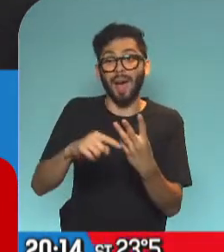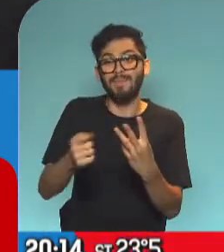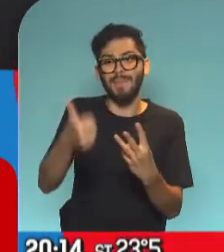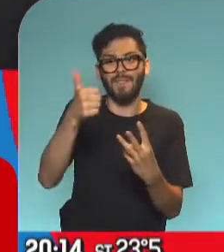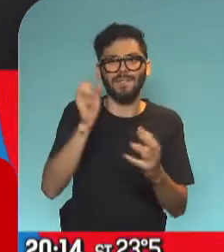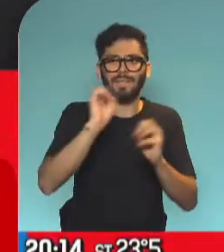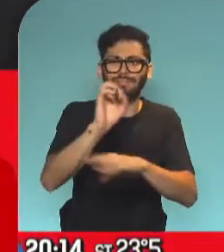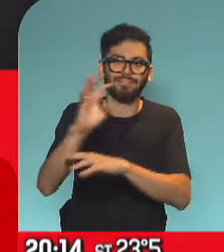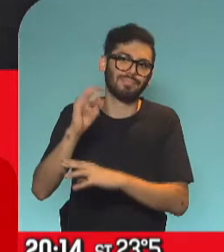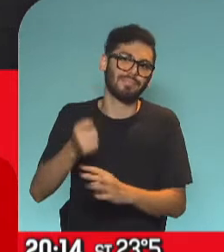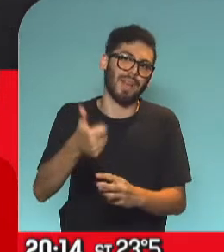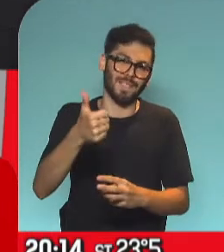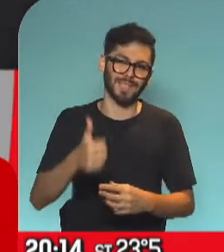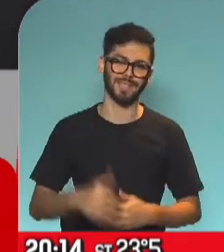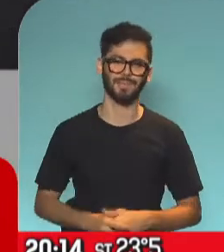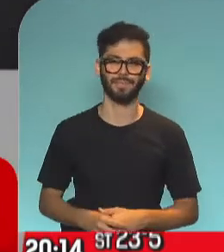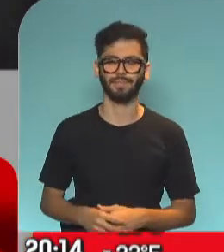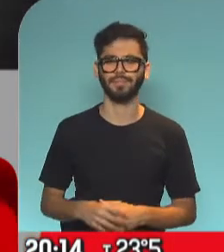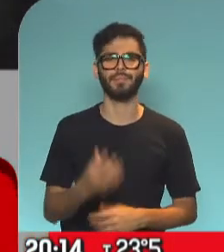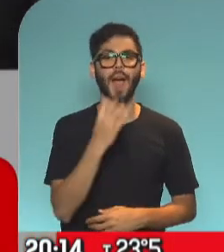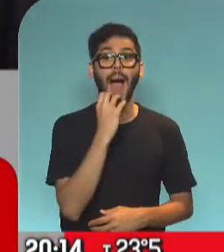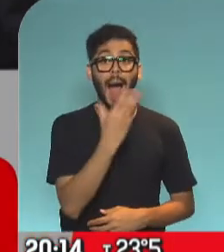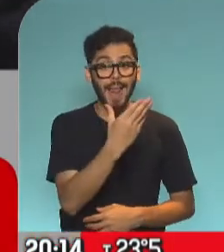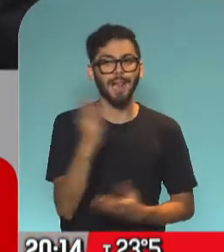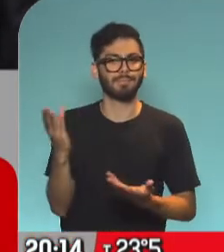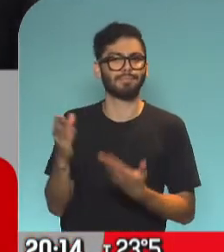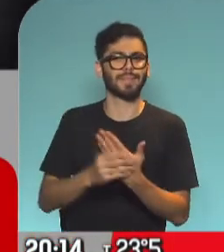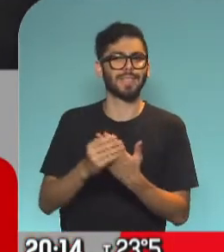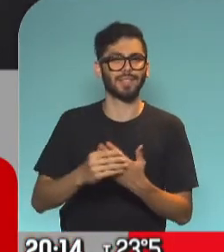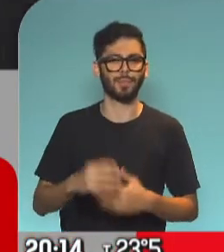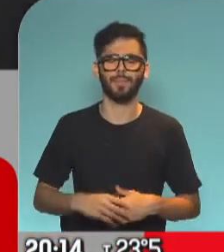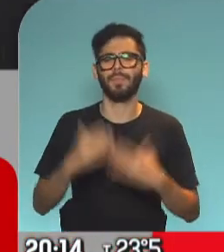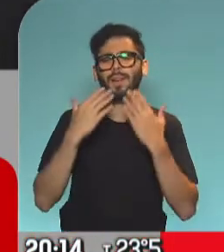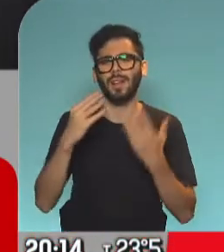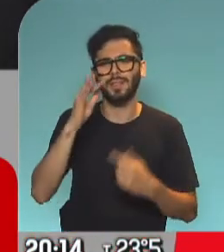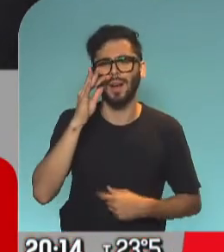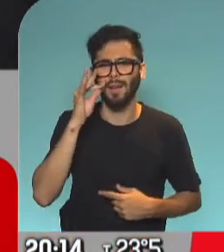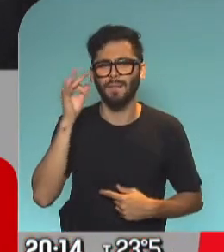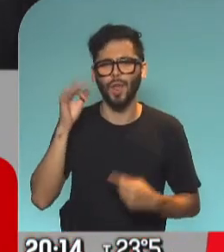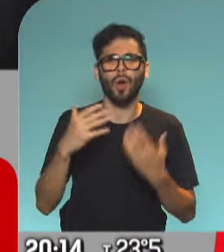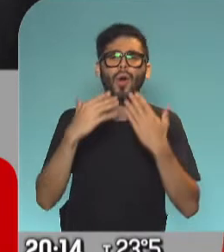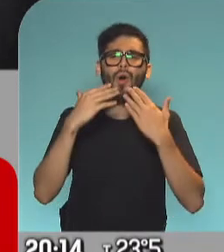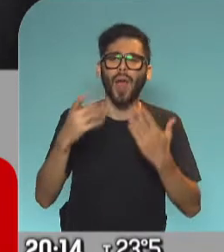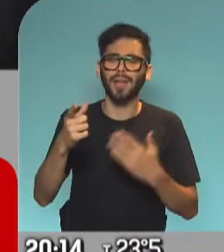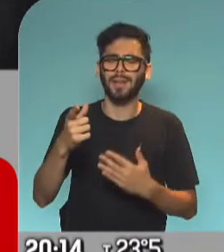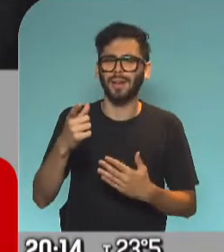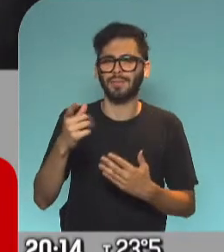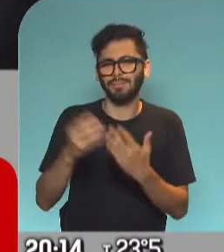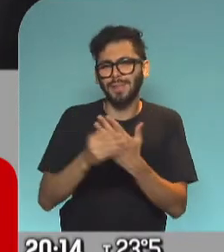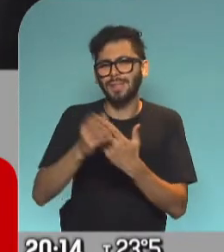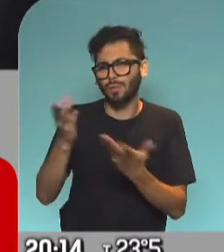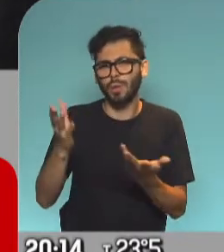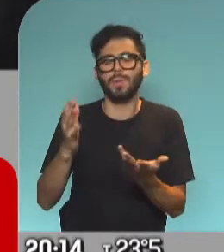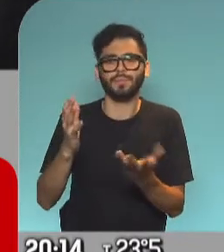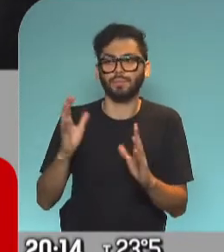todo el operativo logístico y de transporte. Ariel, los escucha el ministro de Defensa. Gracias Alfredo, gracias ministro. Bueno, hay títulos ya, hay noticias